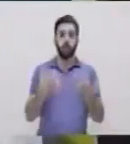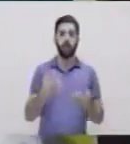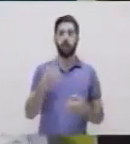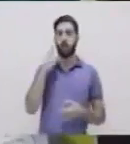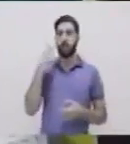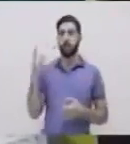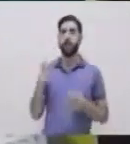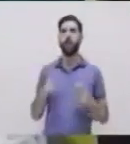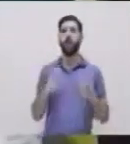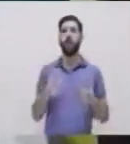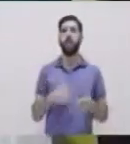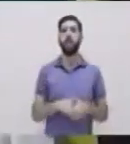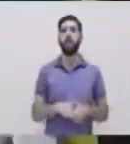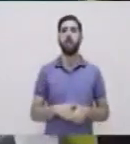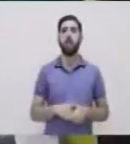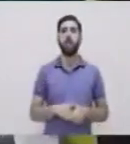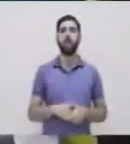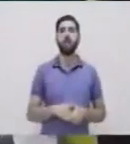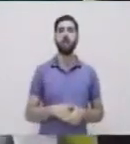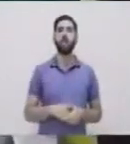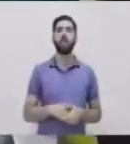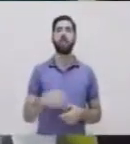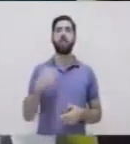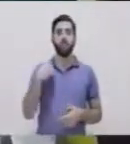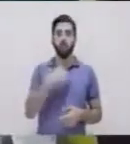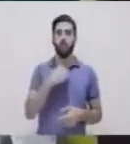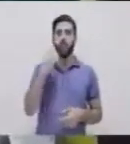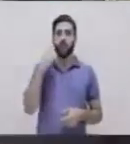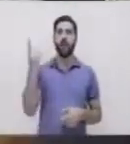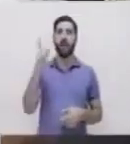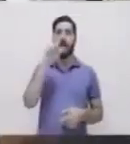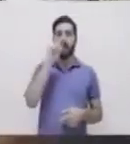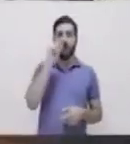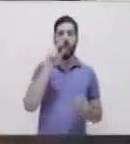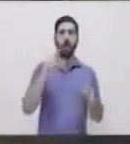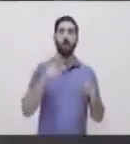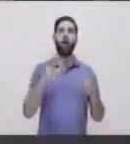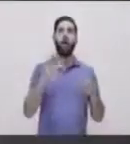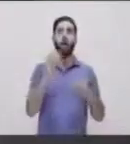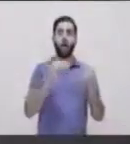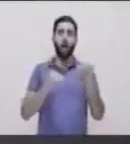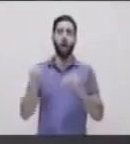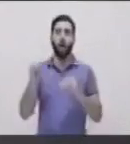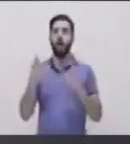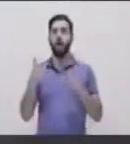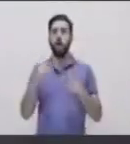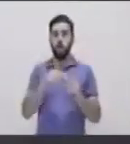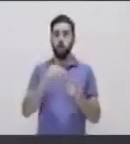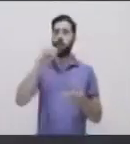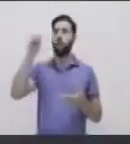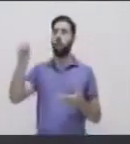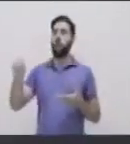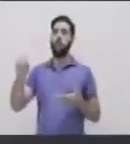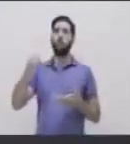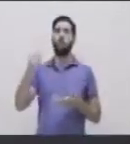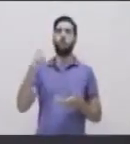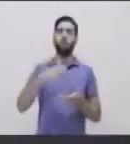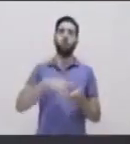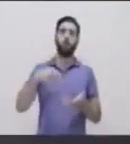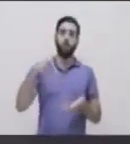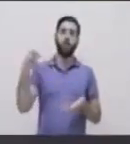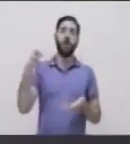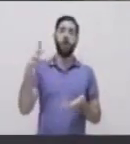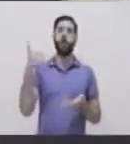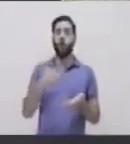está la selección? Ajá. Vamos a suponer que una de estas aves migra hacia otra isla, ¿verdad? Entonces ahí